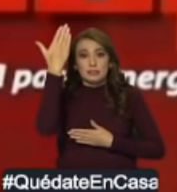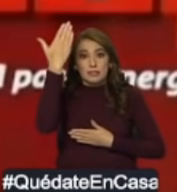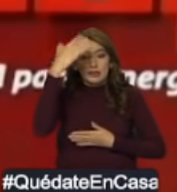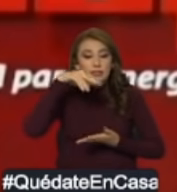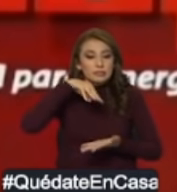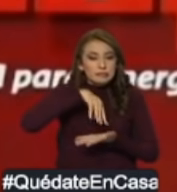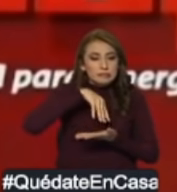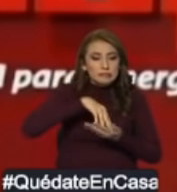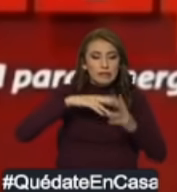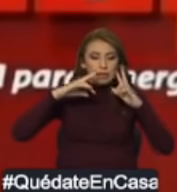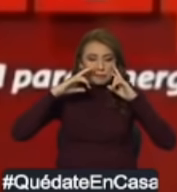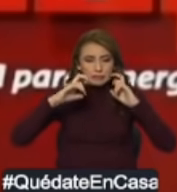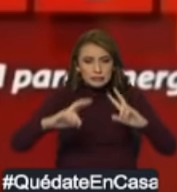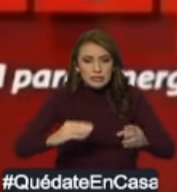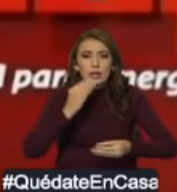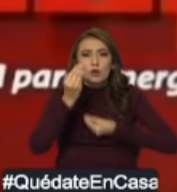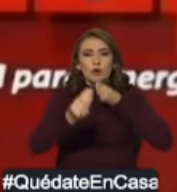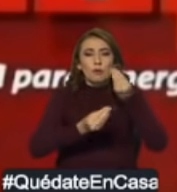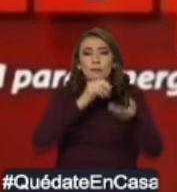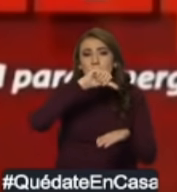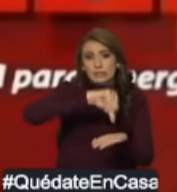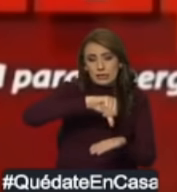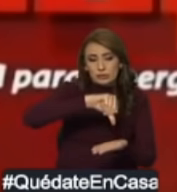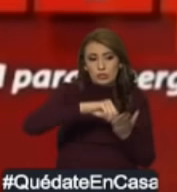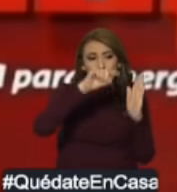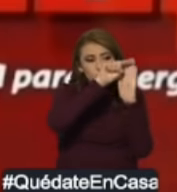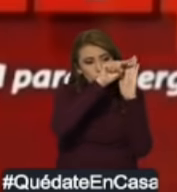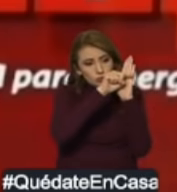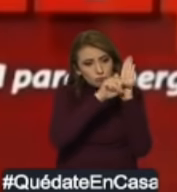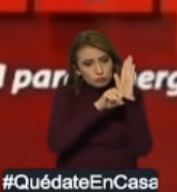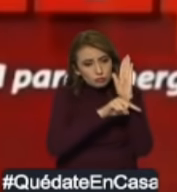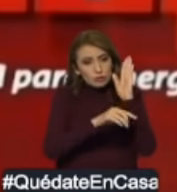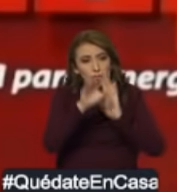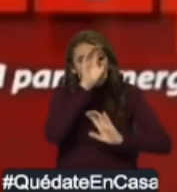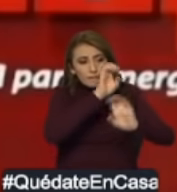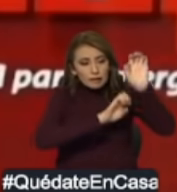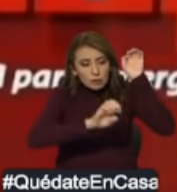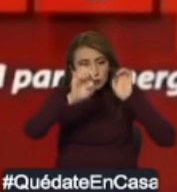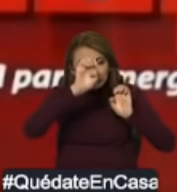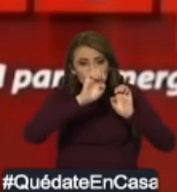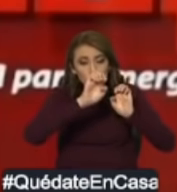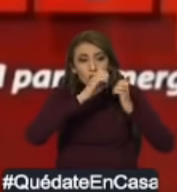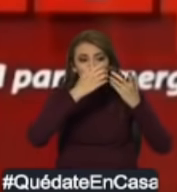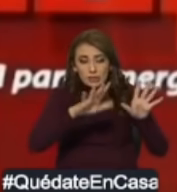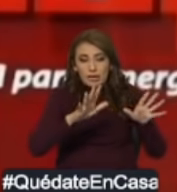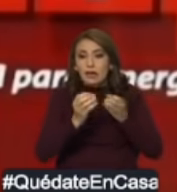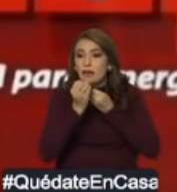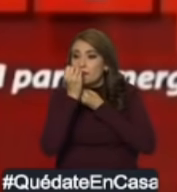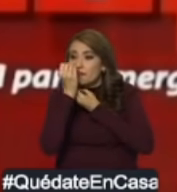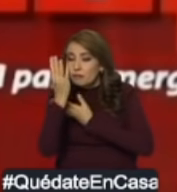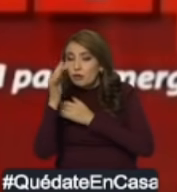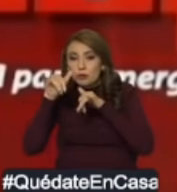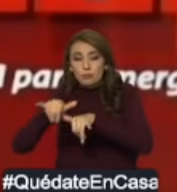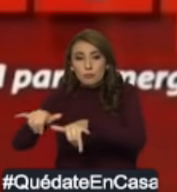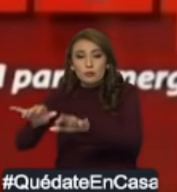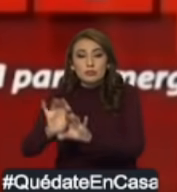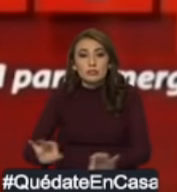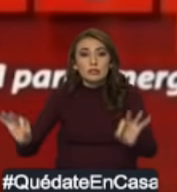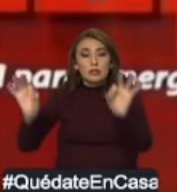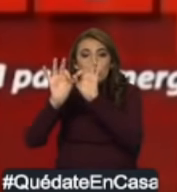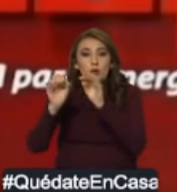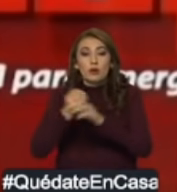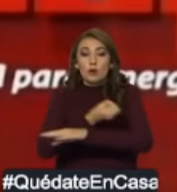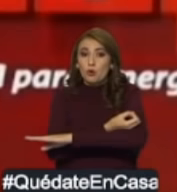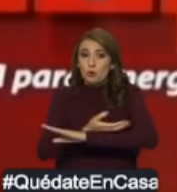sobre en qué momento se encuentra cada circunscripción territorial, cada cantón. Con esta información, nosotros, como ustedes ven, tenemos